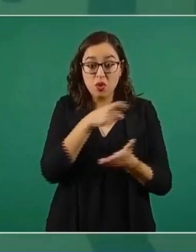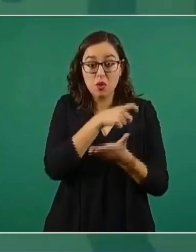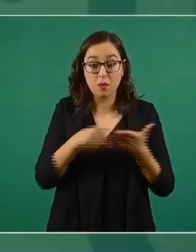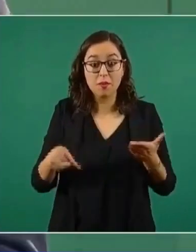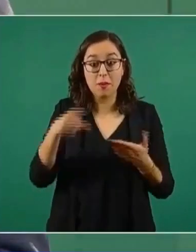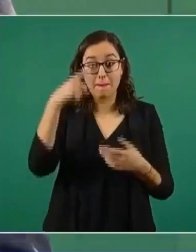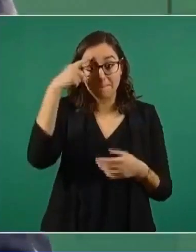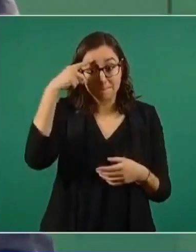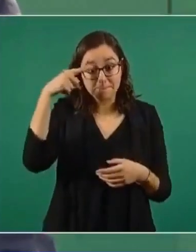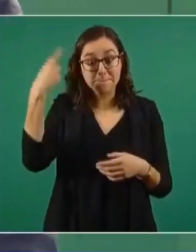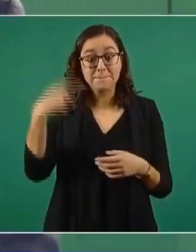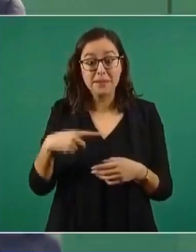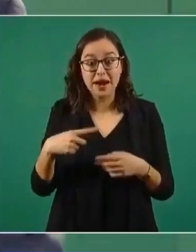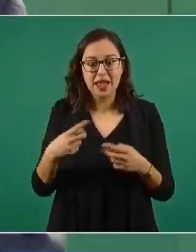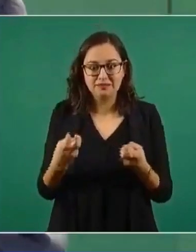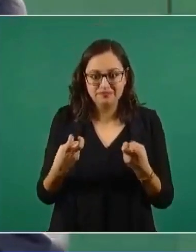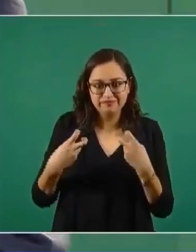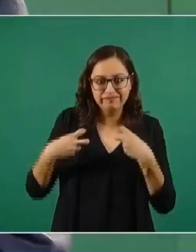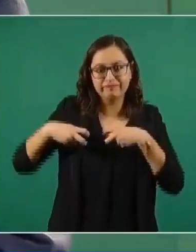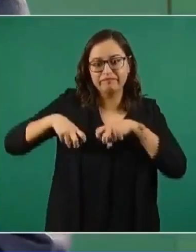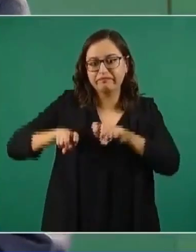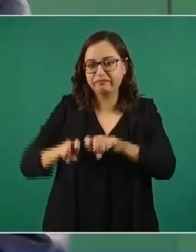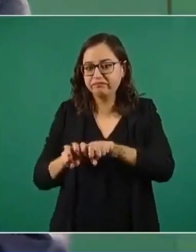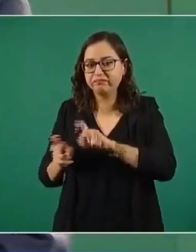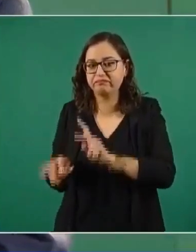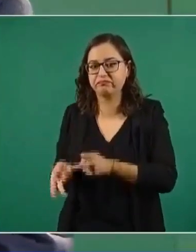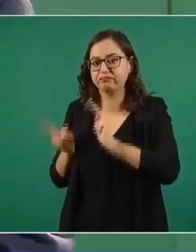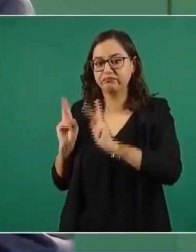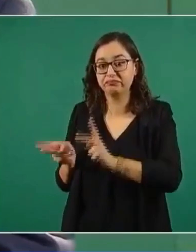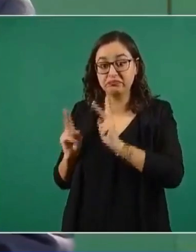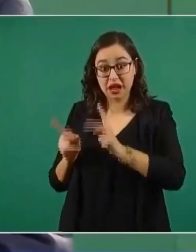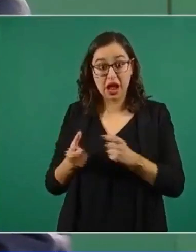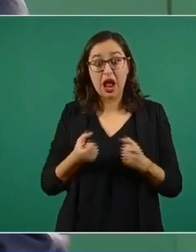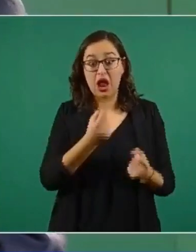Así empiezan a indagar a dónde voy